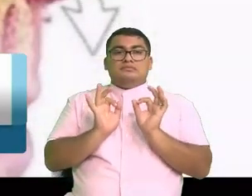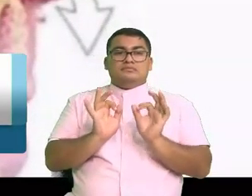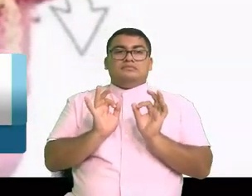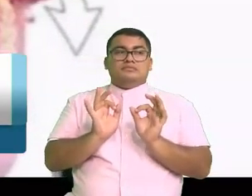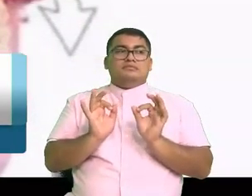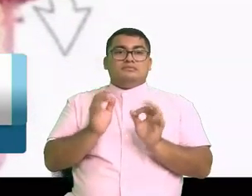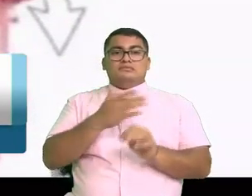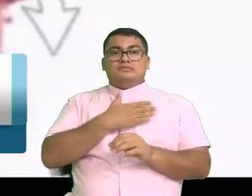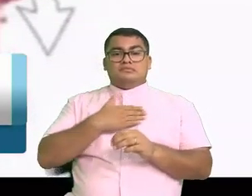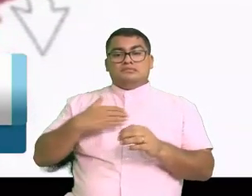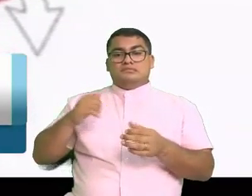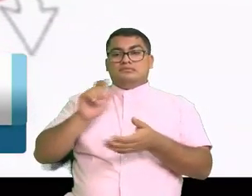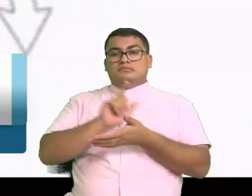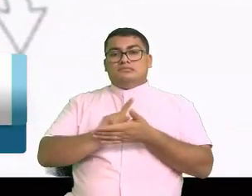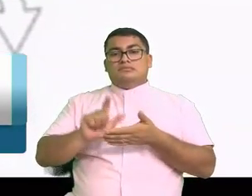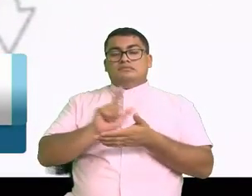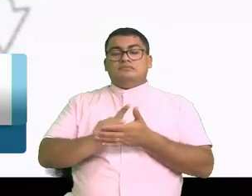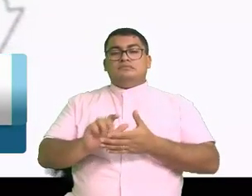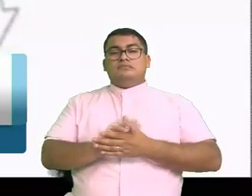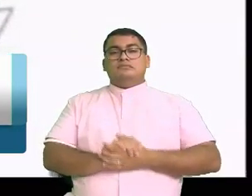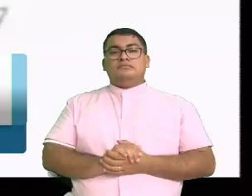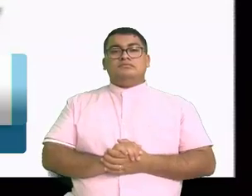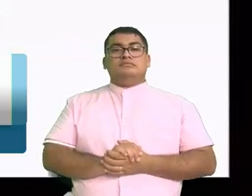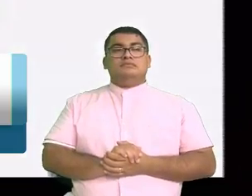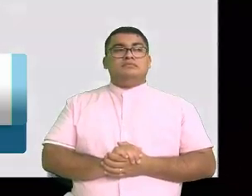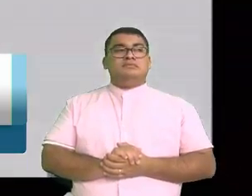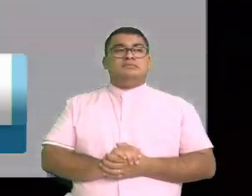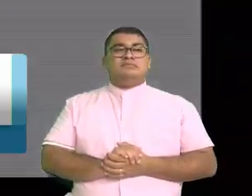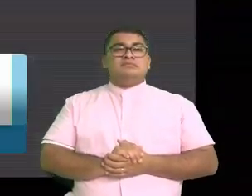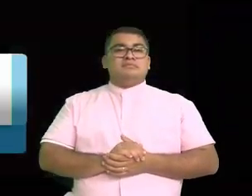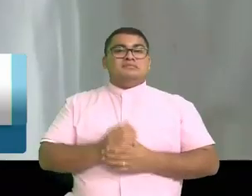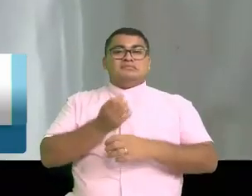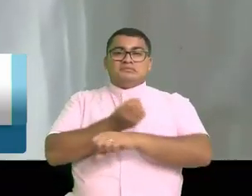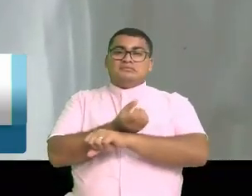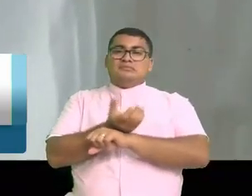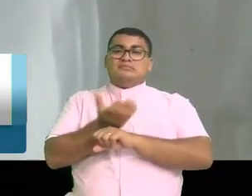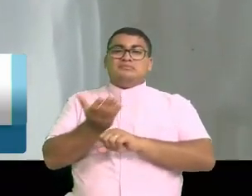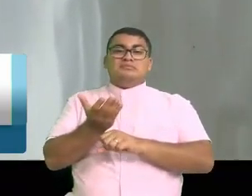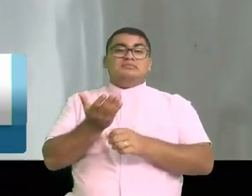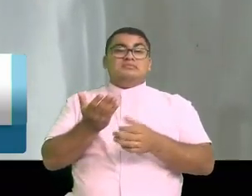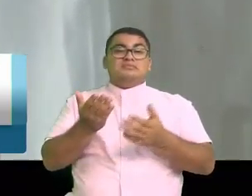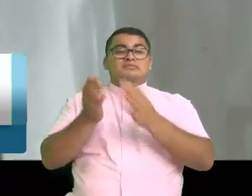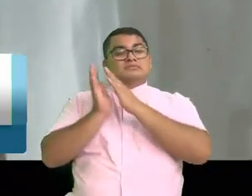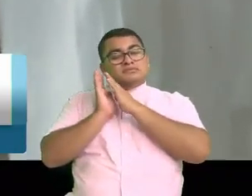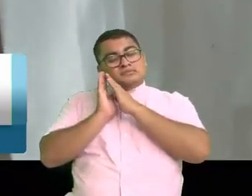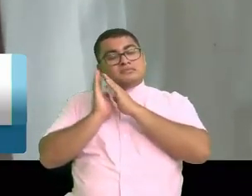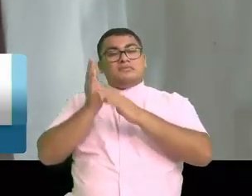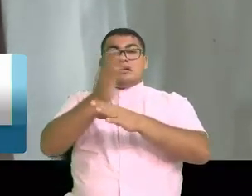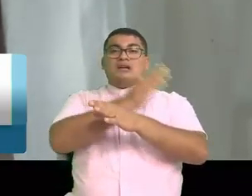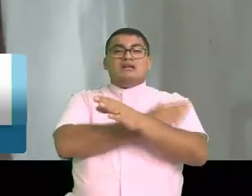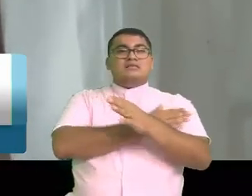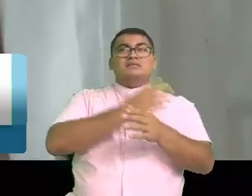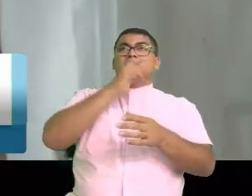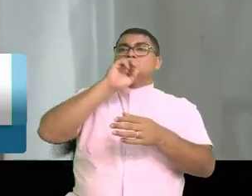poco más limpio, ¿ves? Recomendable hacerlo antes de acostarse, a